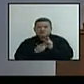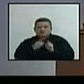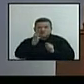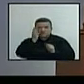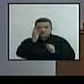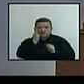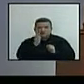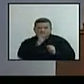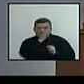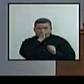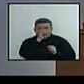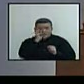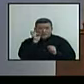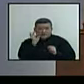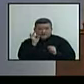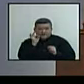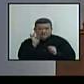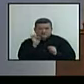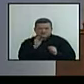Estos hombres son como el signo